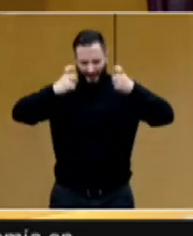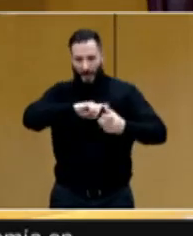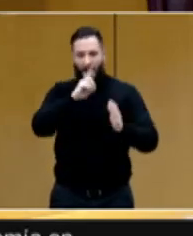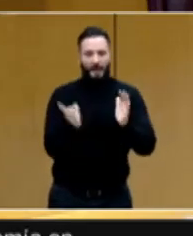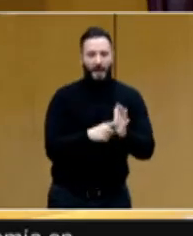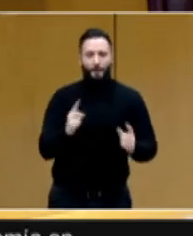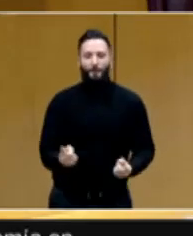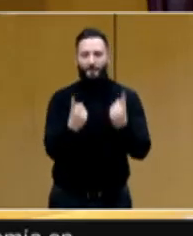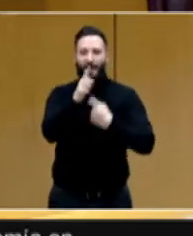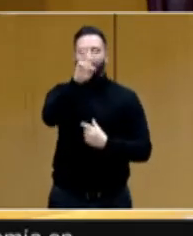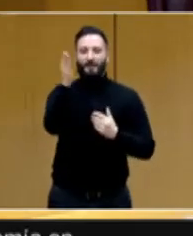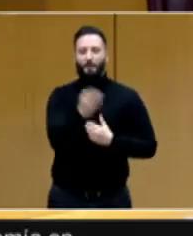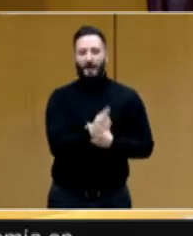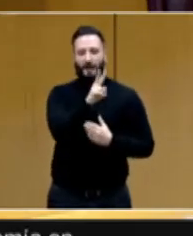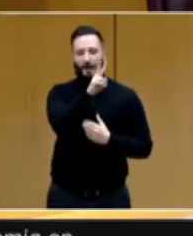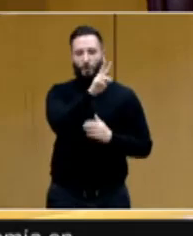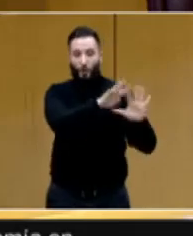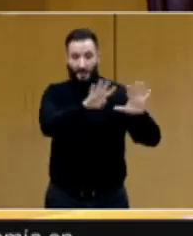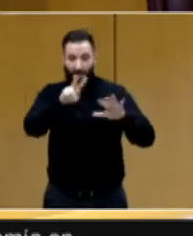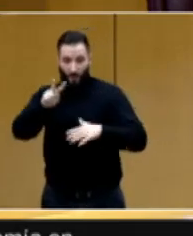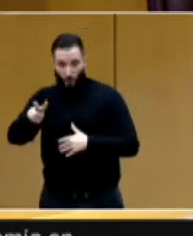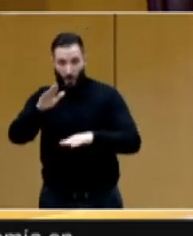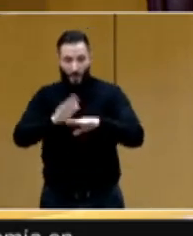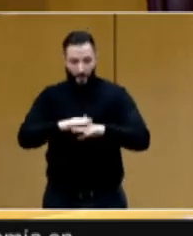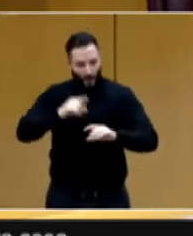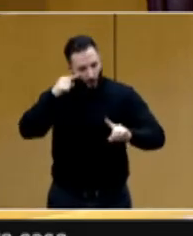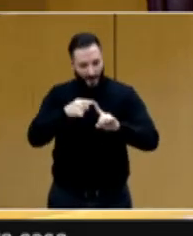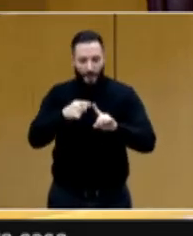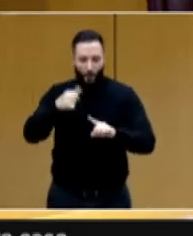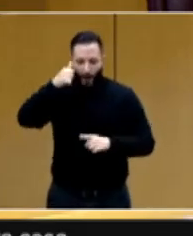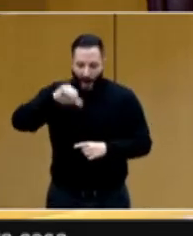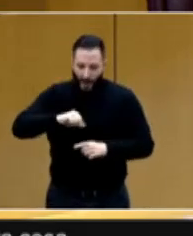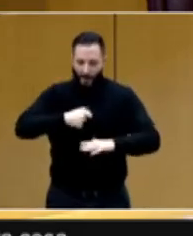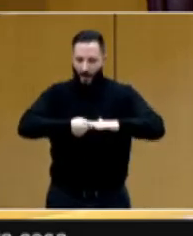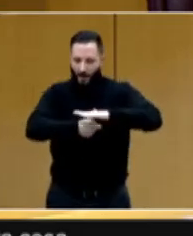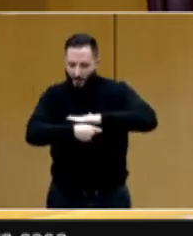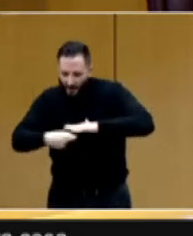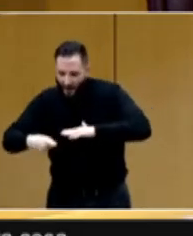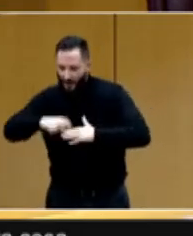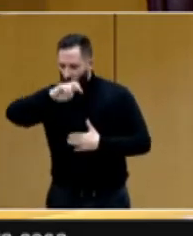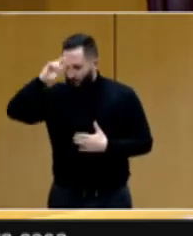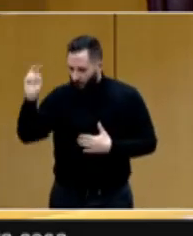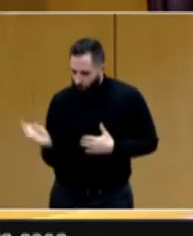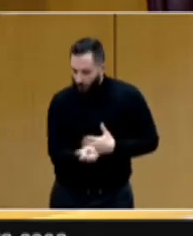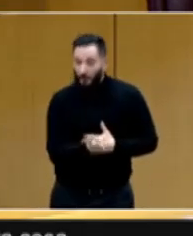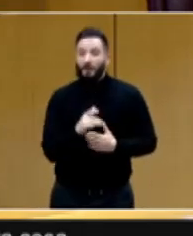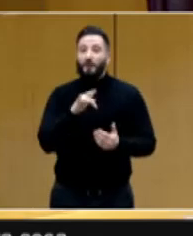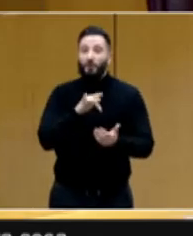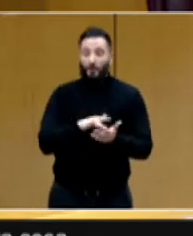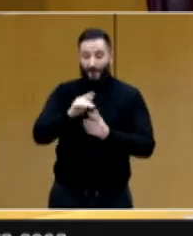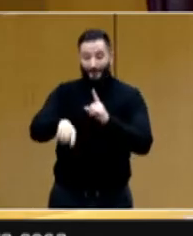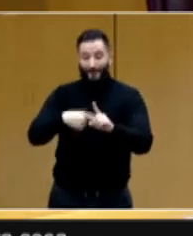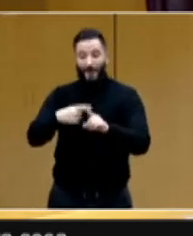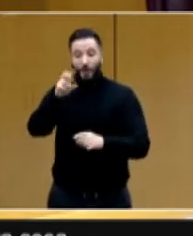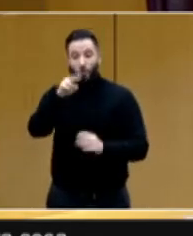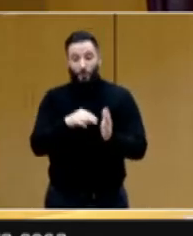territorial todavía para Vizcaya para Álava a la que luego se juntó en 2000 una ley para guipúzcoa y finalmente en